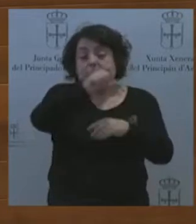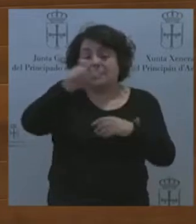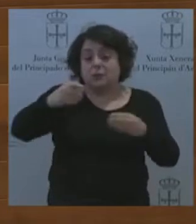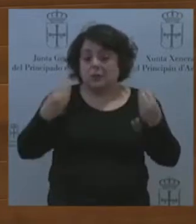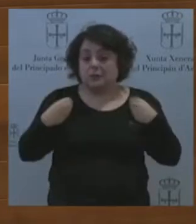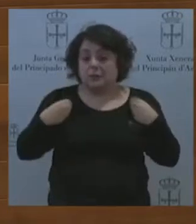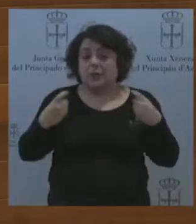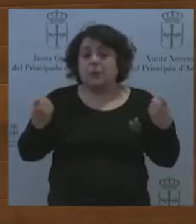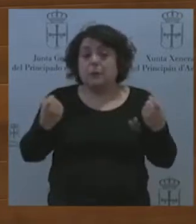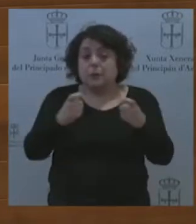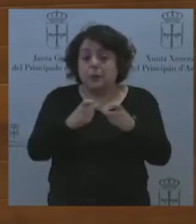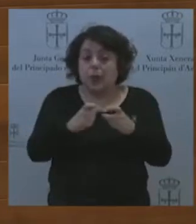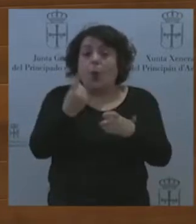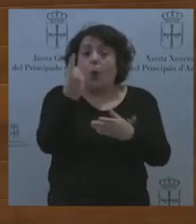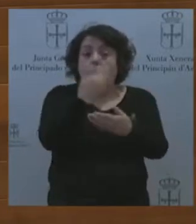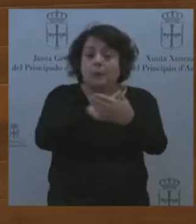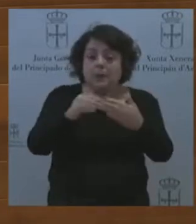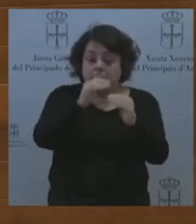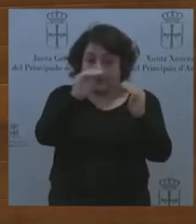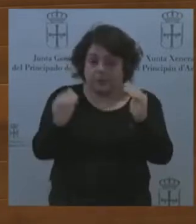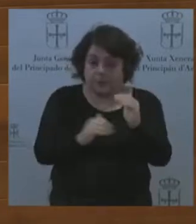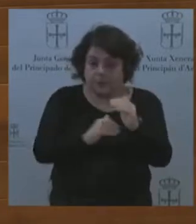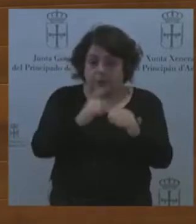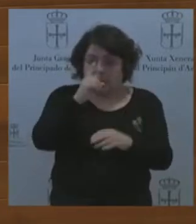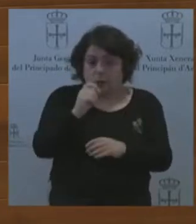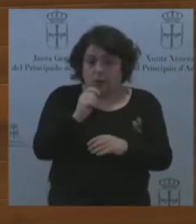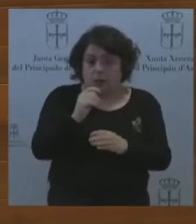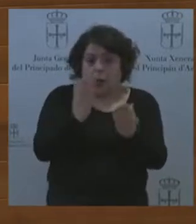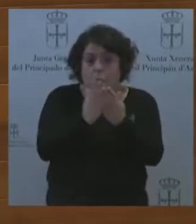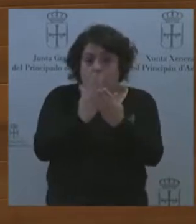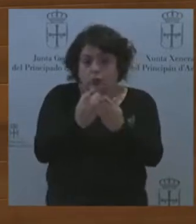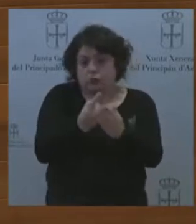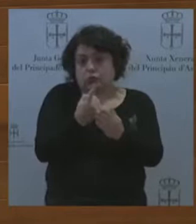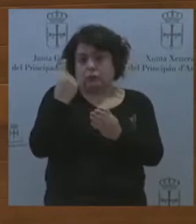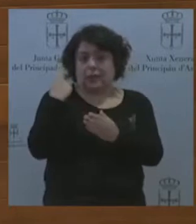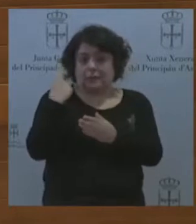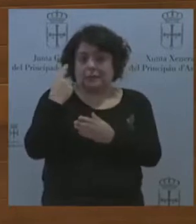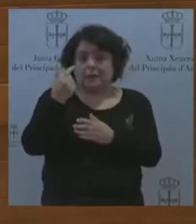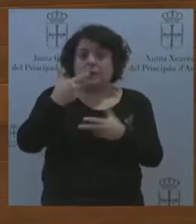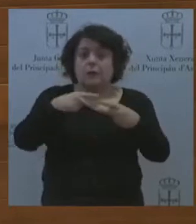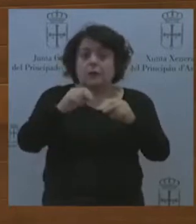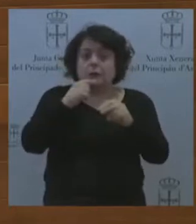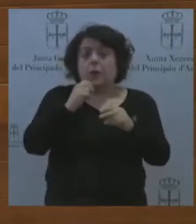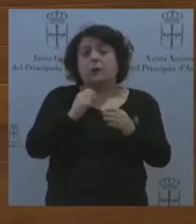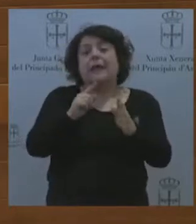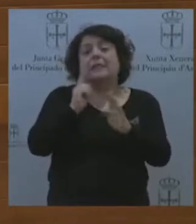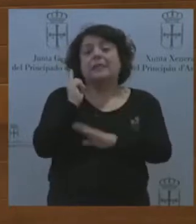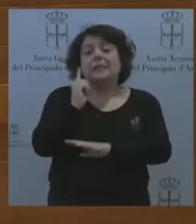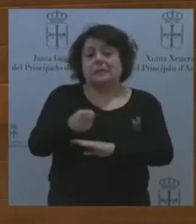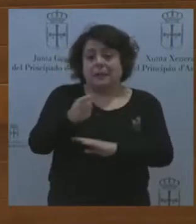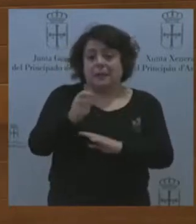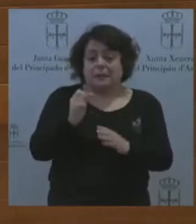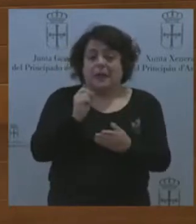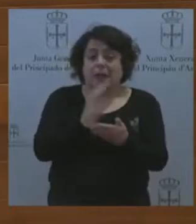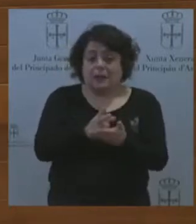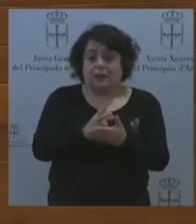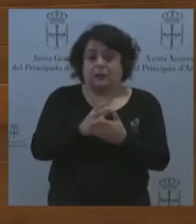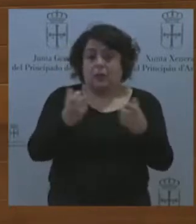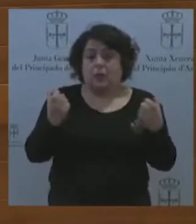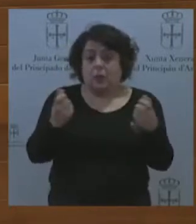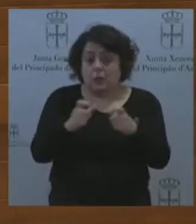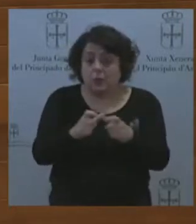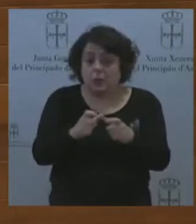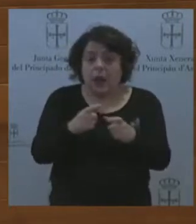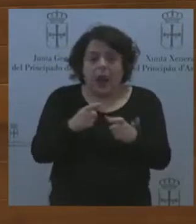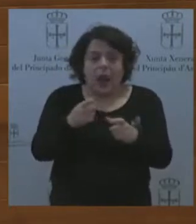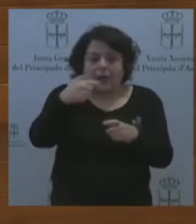político anterior con la aprobación del dictamen sobre el reto demográfico, aquello que tan satisfechos les dejó a todos y contra